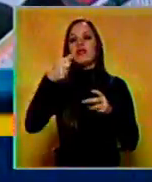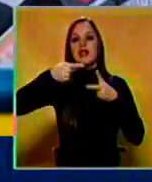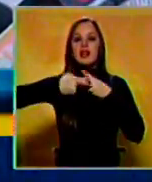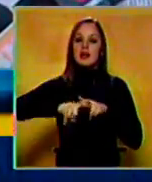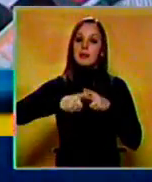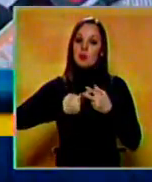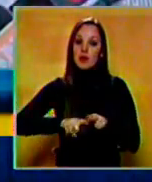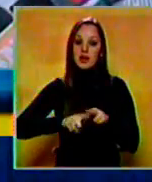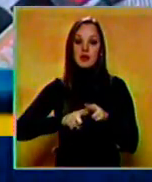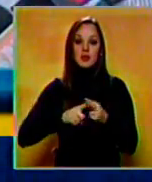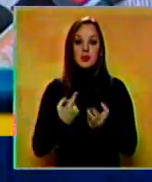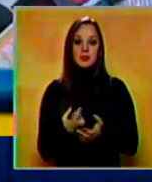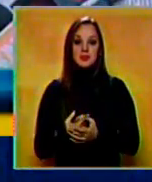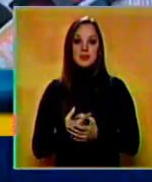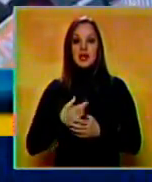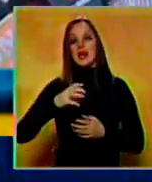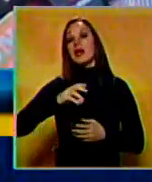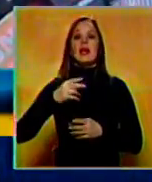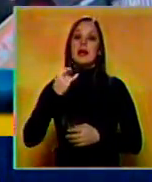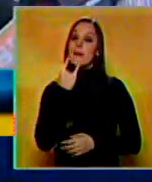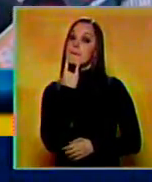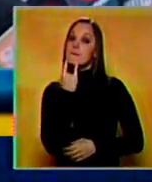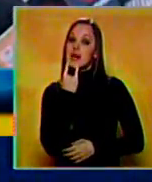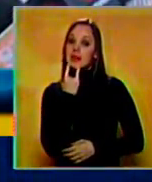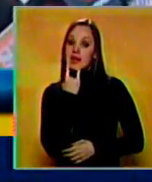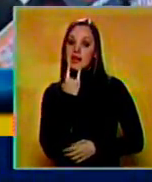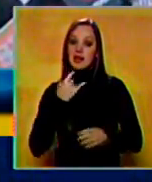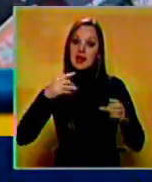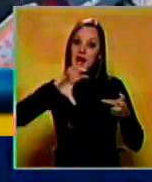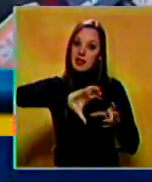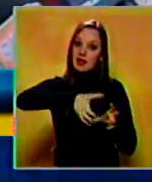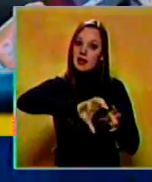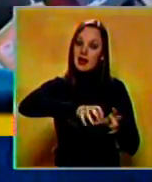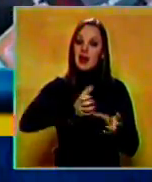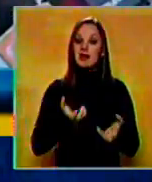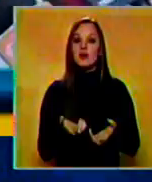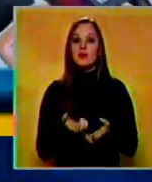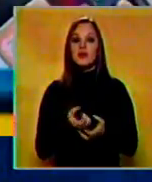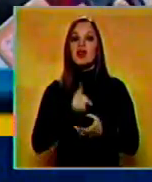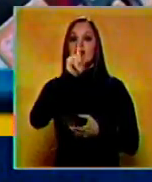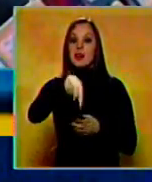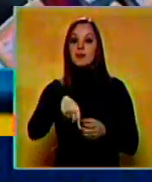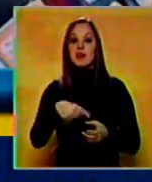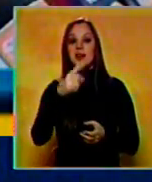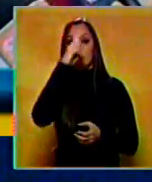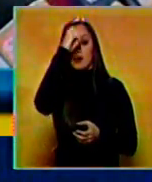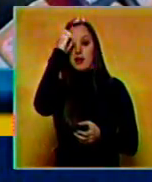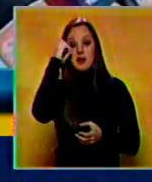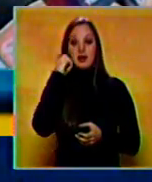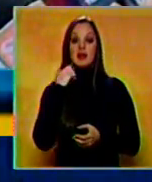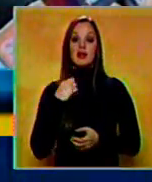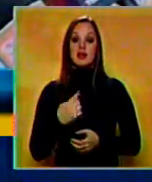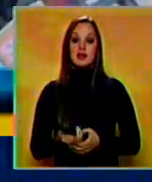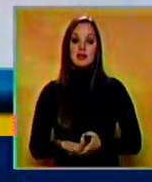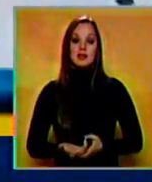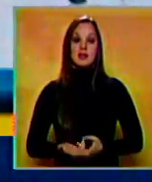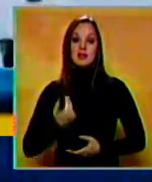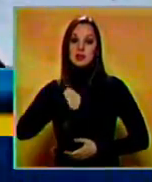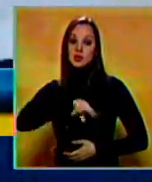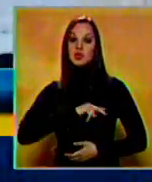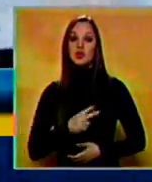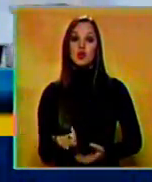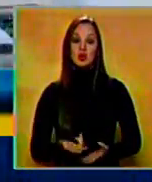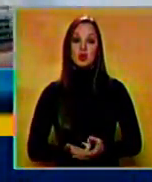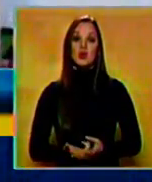otros insumos para el mantenimiento operativo de las unidades, prácticamente nos está